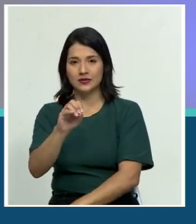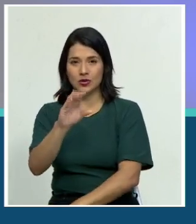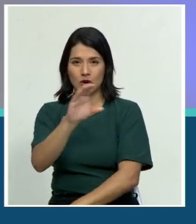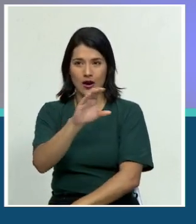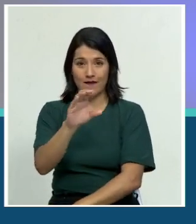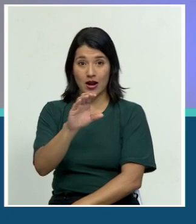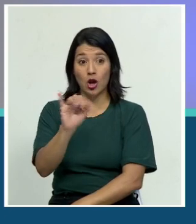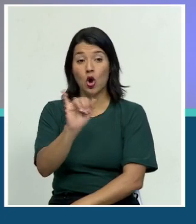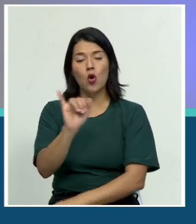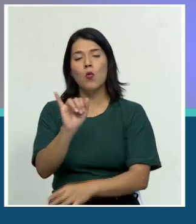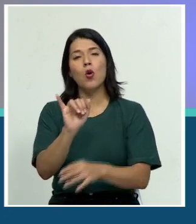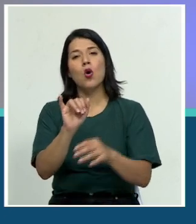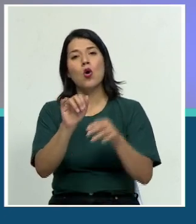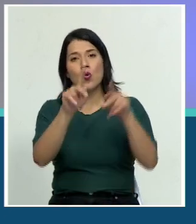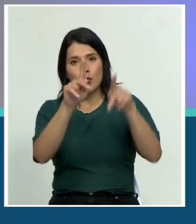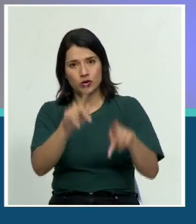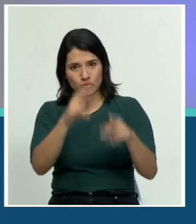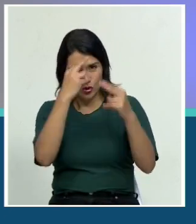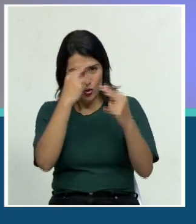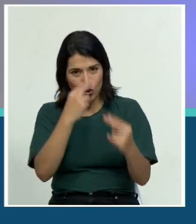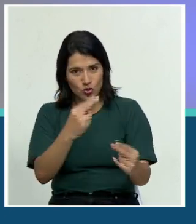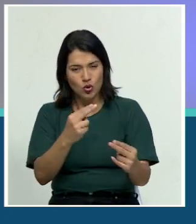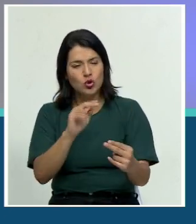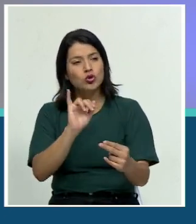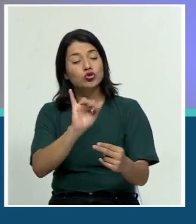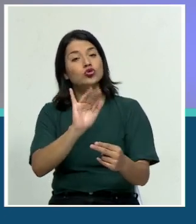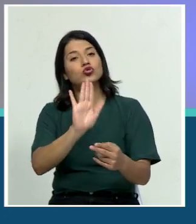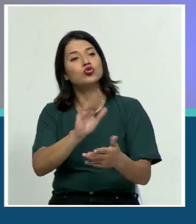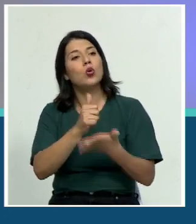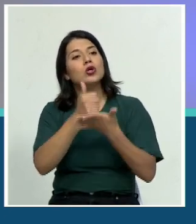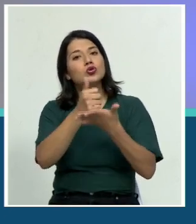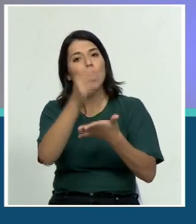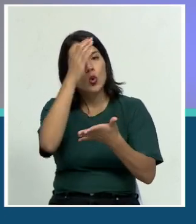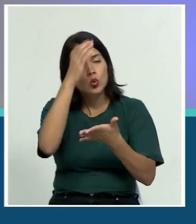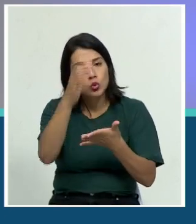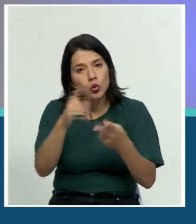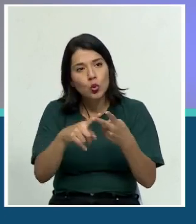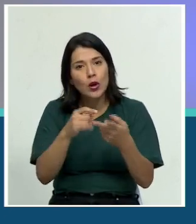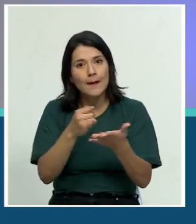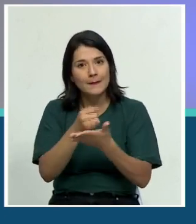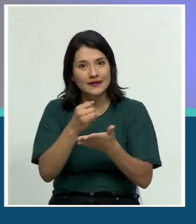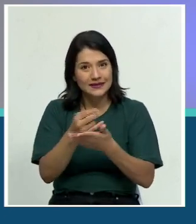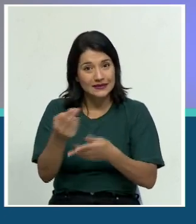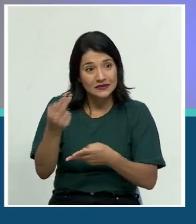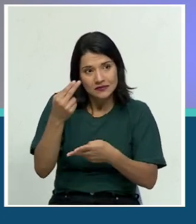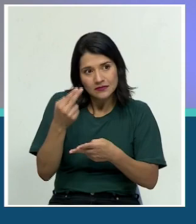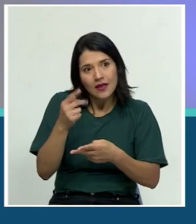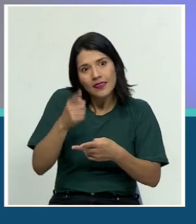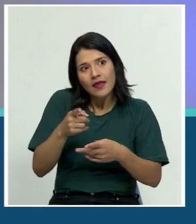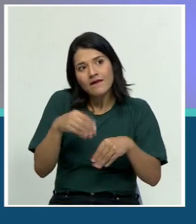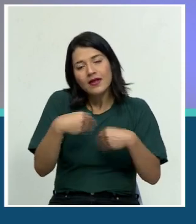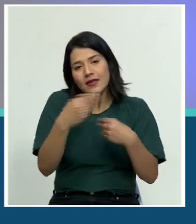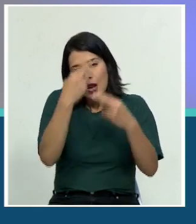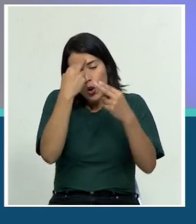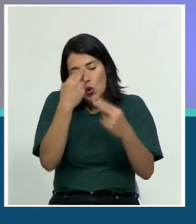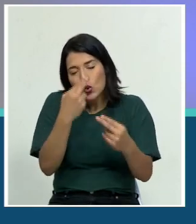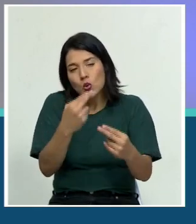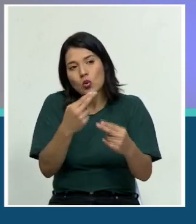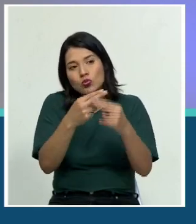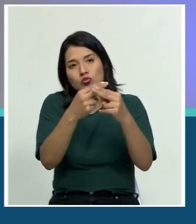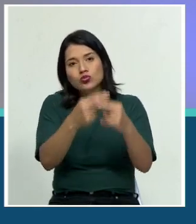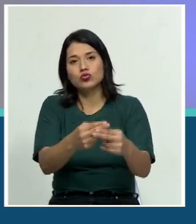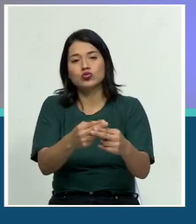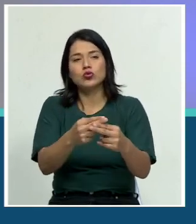aportes a la música, a la cultura e incluso a la investigación histórica le hacen merecedor del justo honor de ser considerado